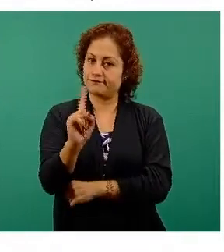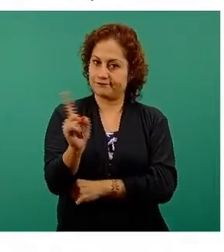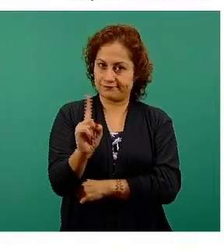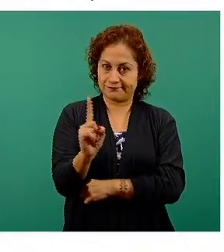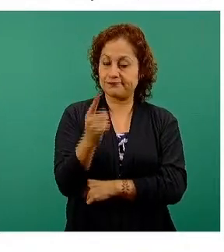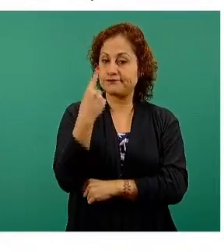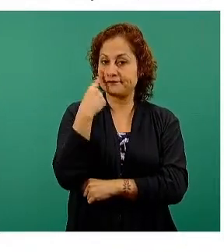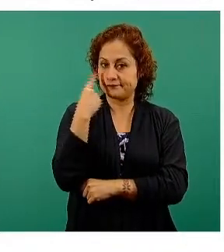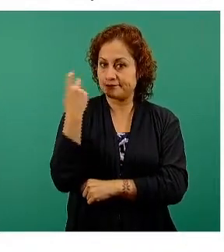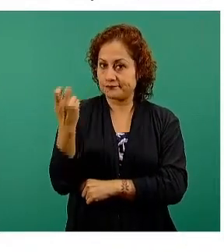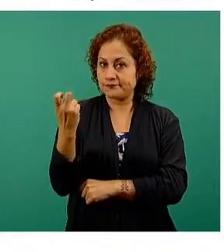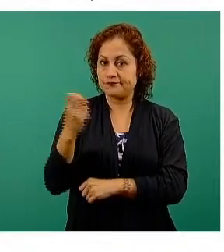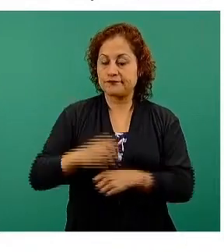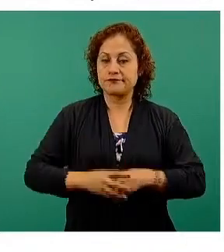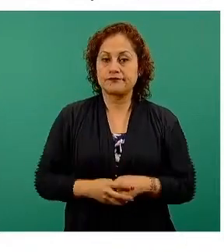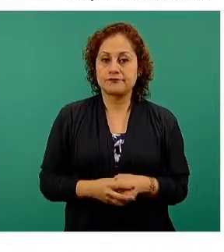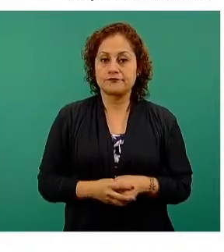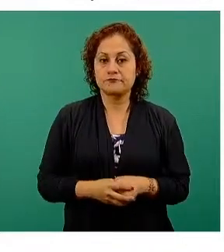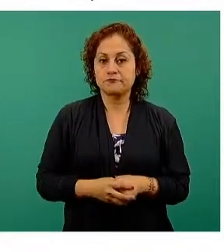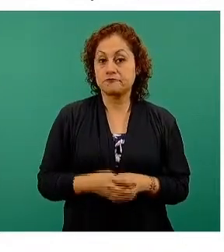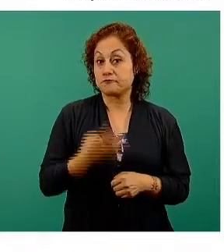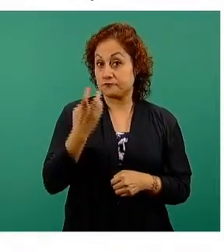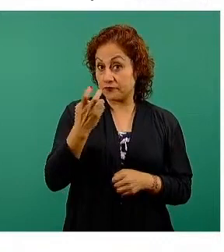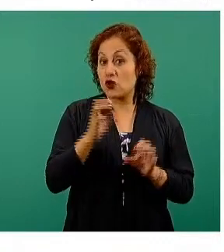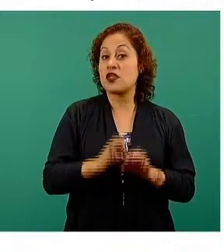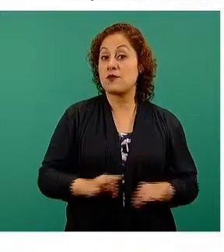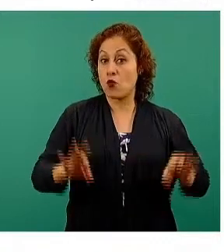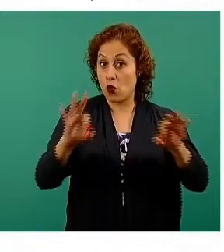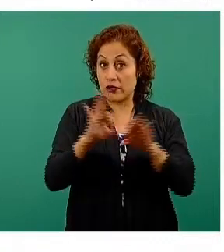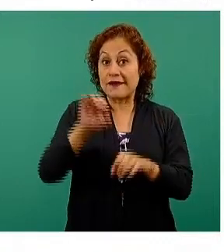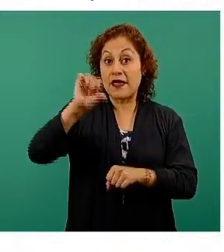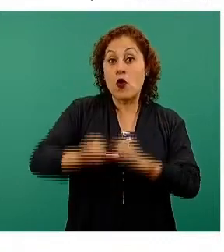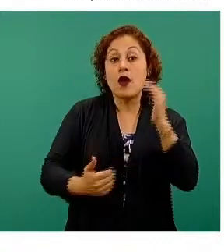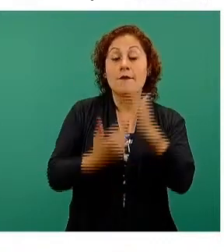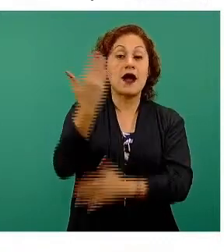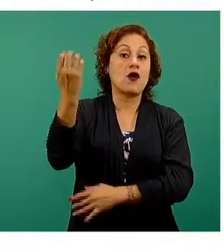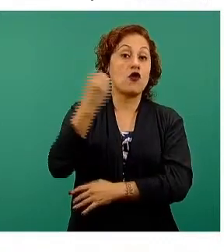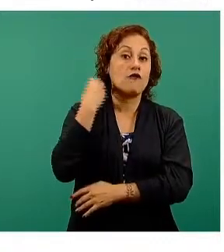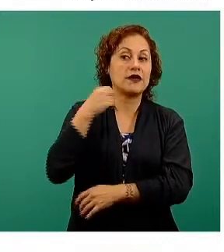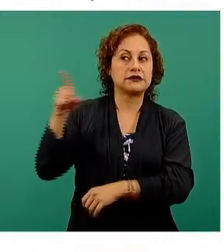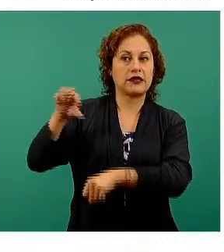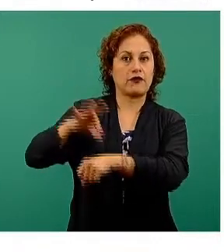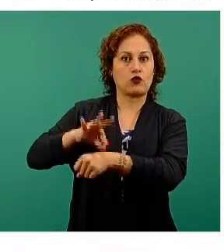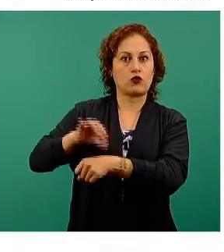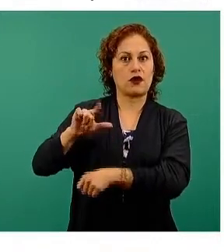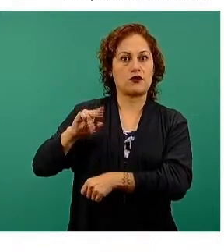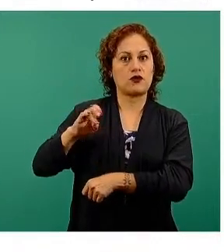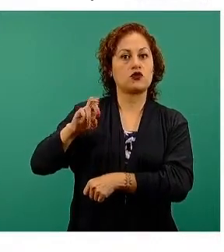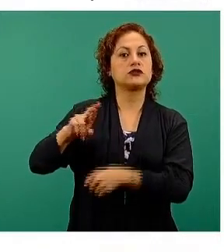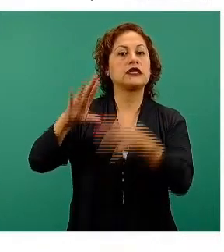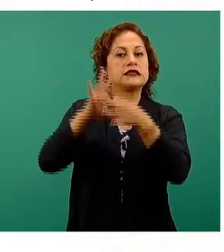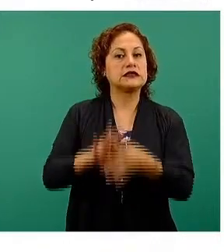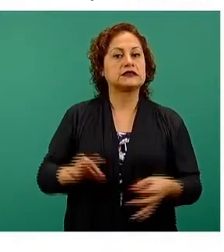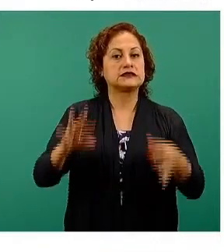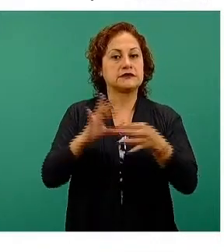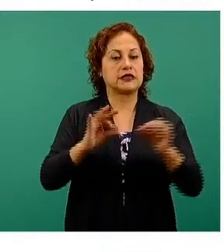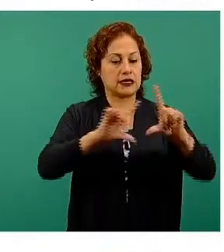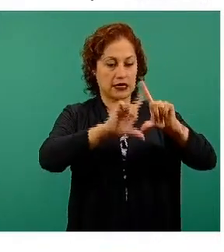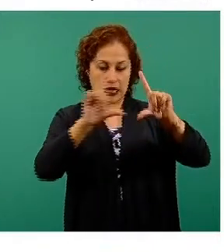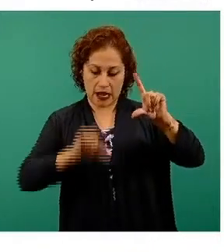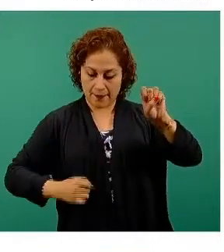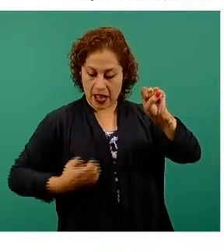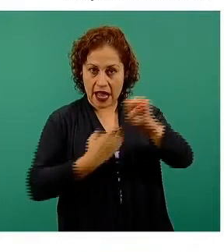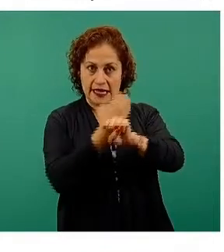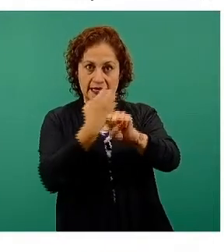creo que es significativo, que también lo mencionaba el doctor Alcocer en la mañana, es que ya no tenemos ninguna entidad más del